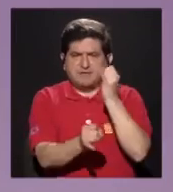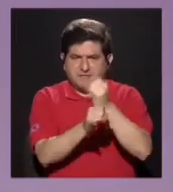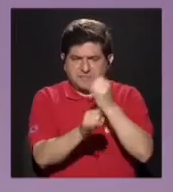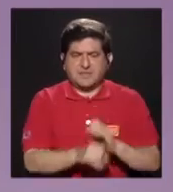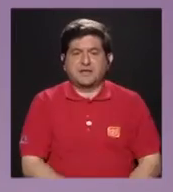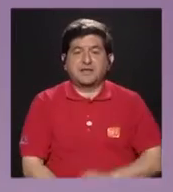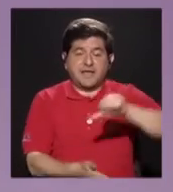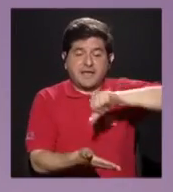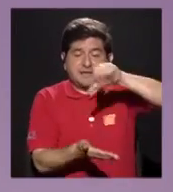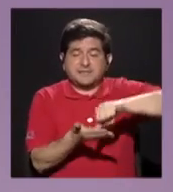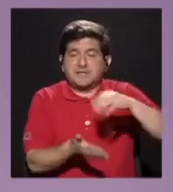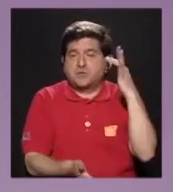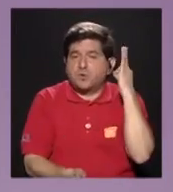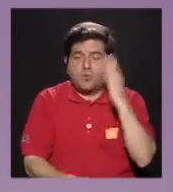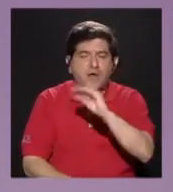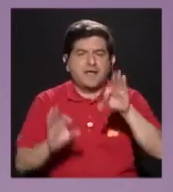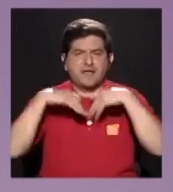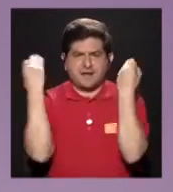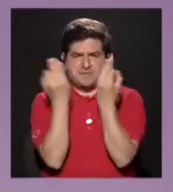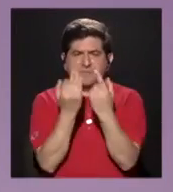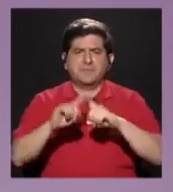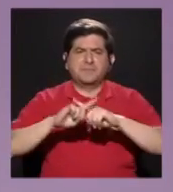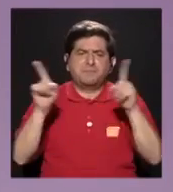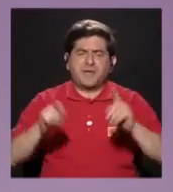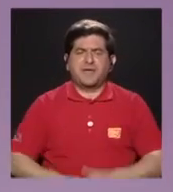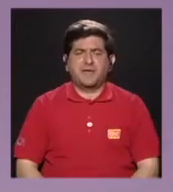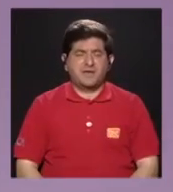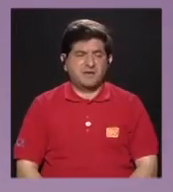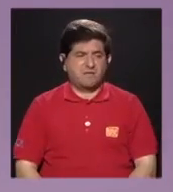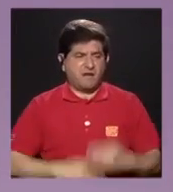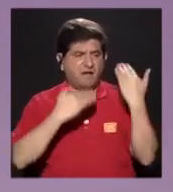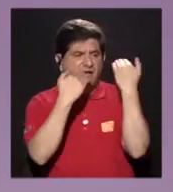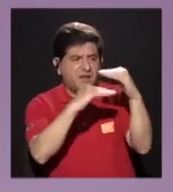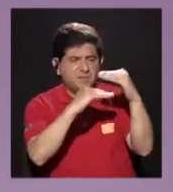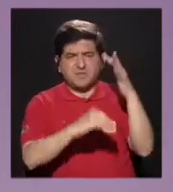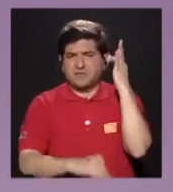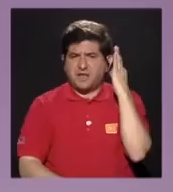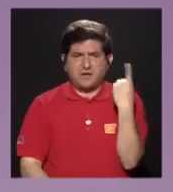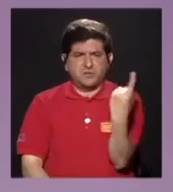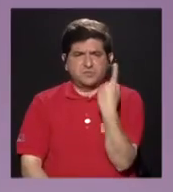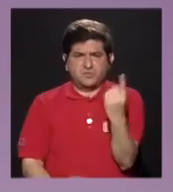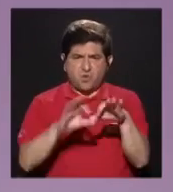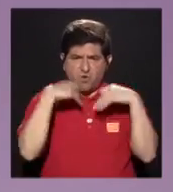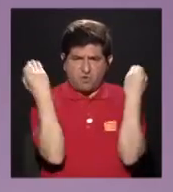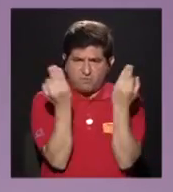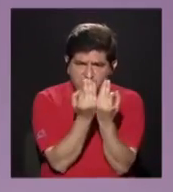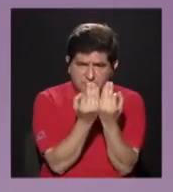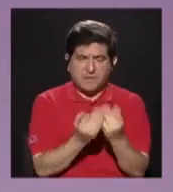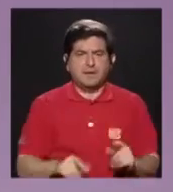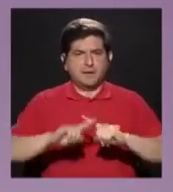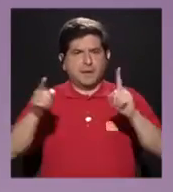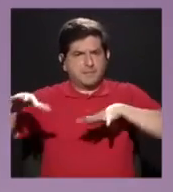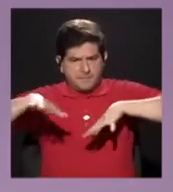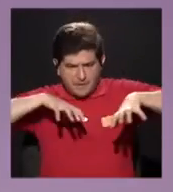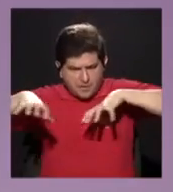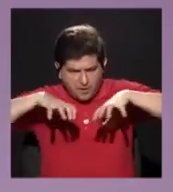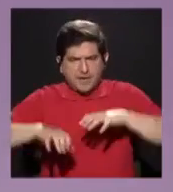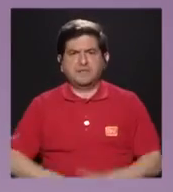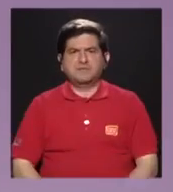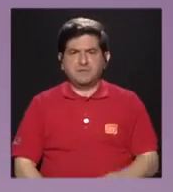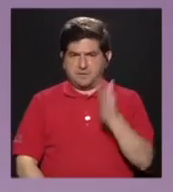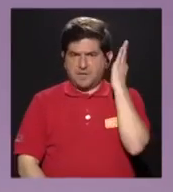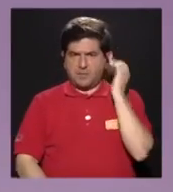mujer y familia pero eso era limitar a la mujer al ámbito especialmente familiar cuando realmente los ámbitos de acción de la mujer son